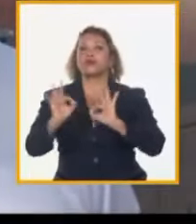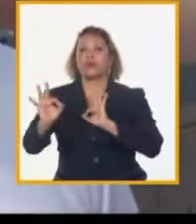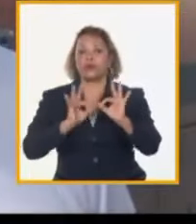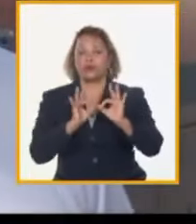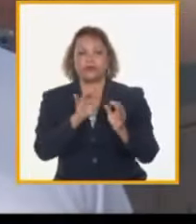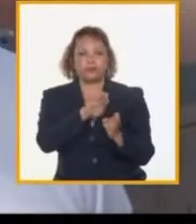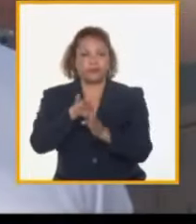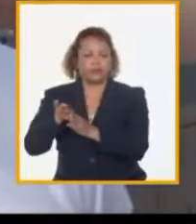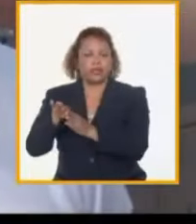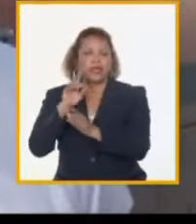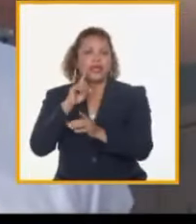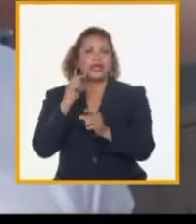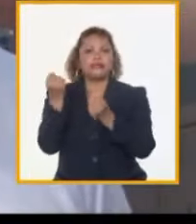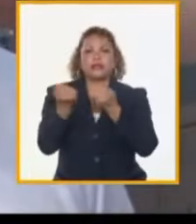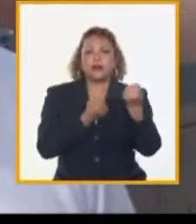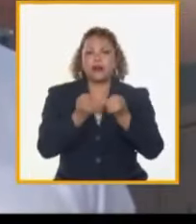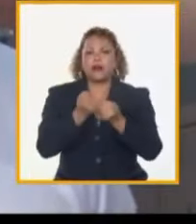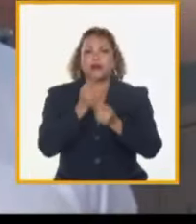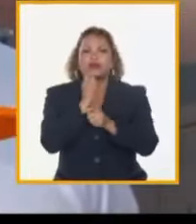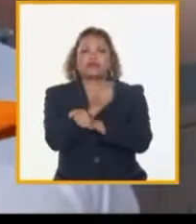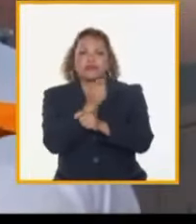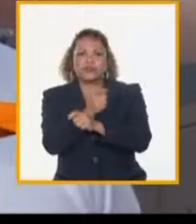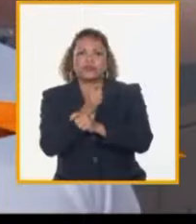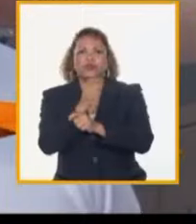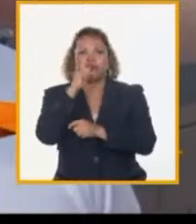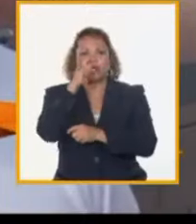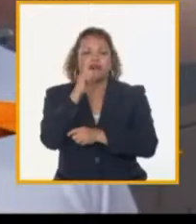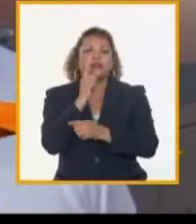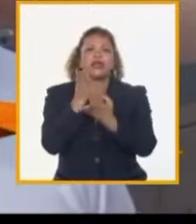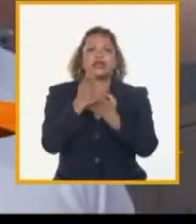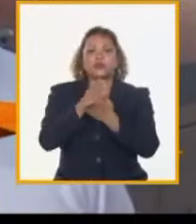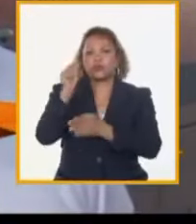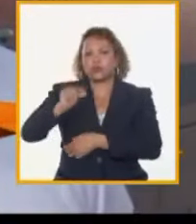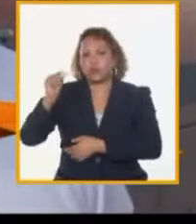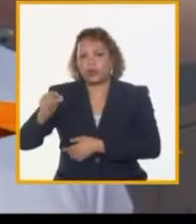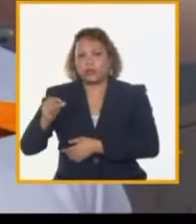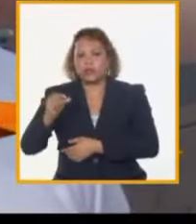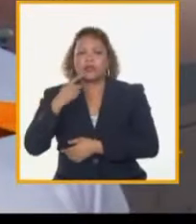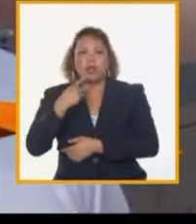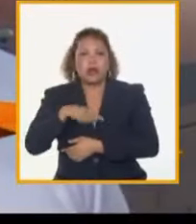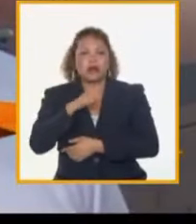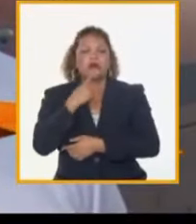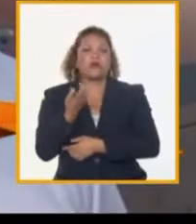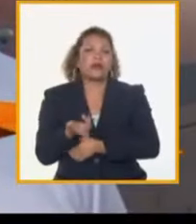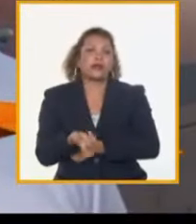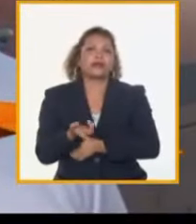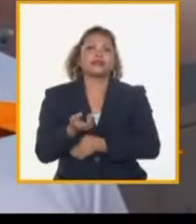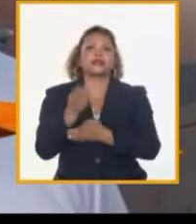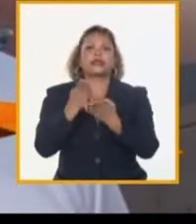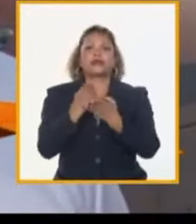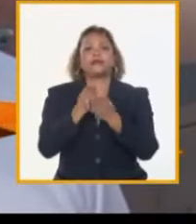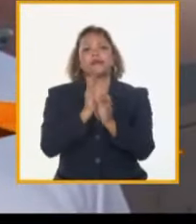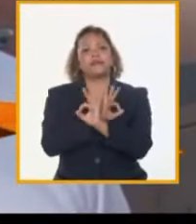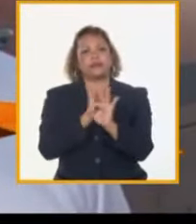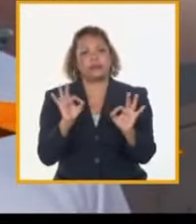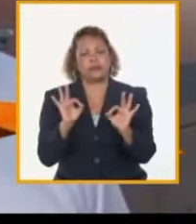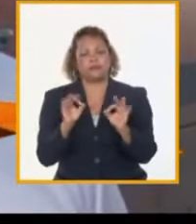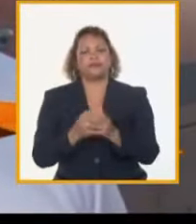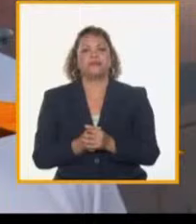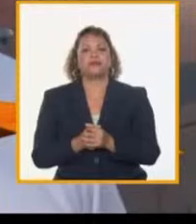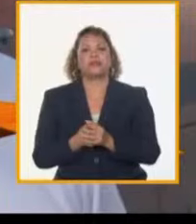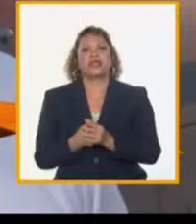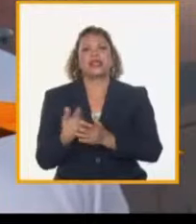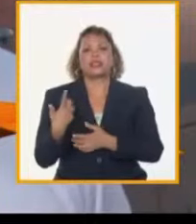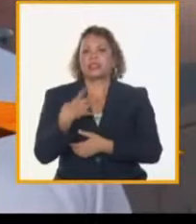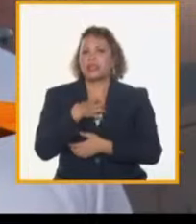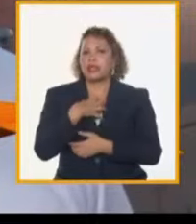es la transportación de alumnos y profesores. Ahora el tema de las transportaciones de las escuelas especiales, nosotros tenemos un plan desplegado a